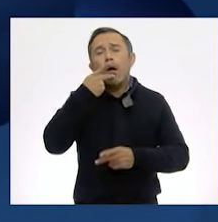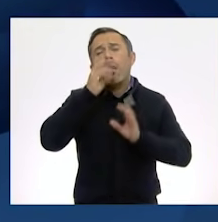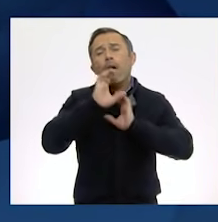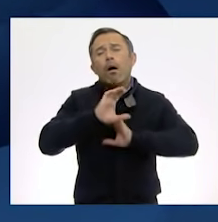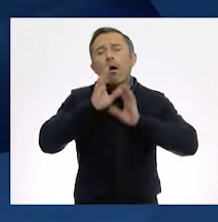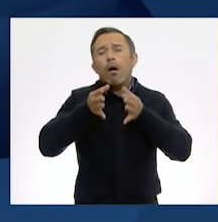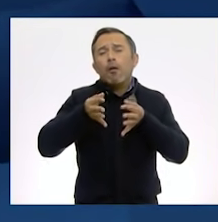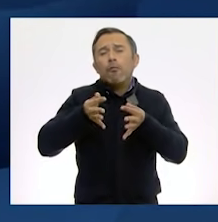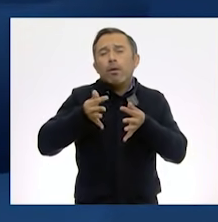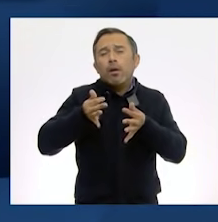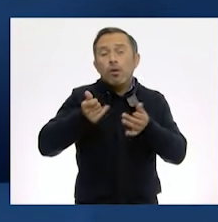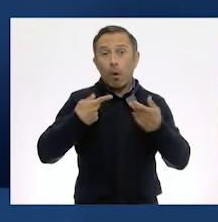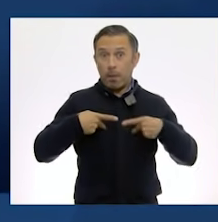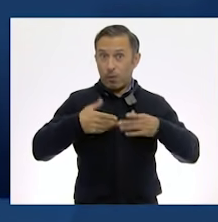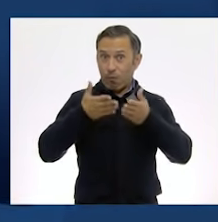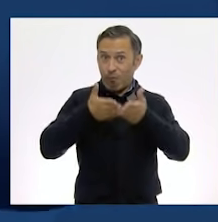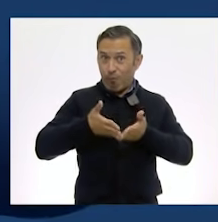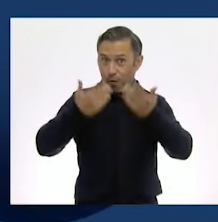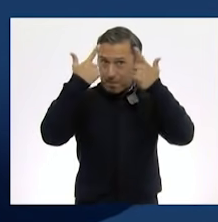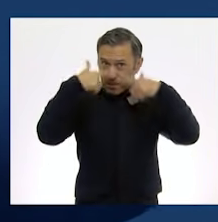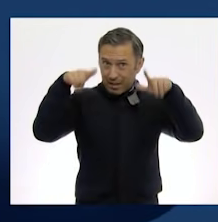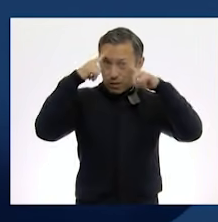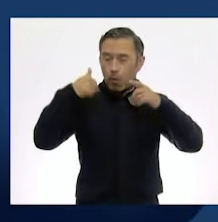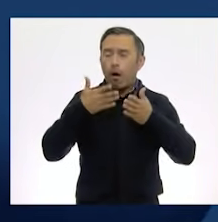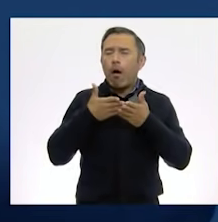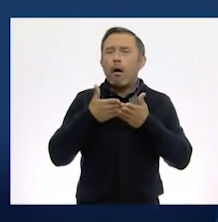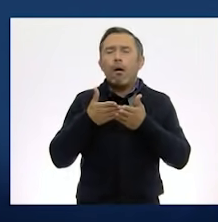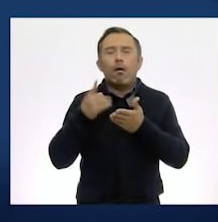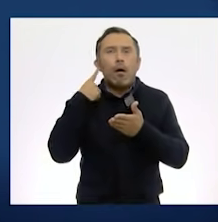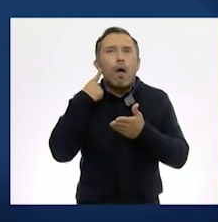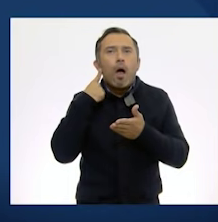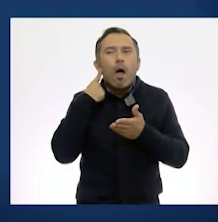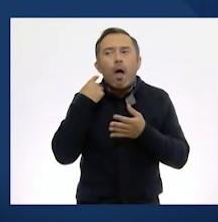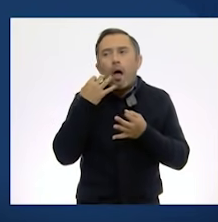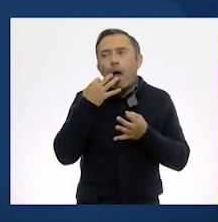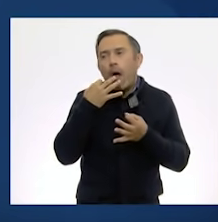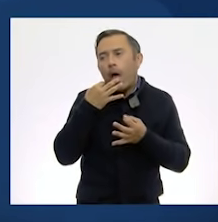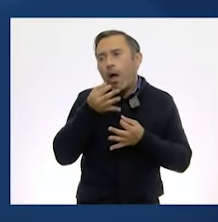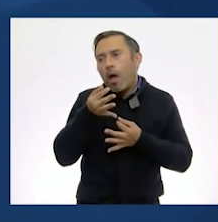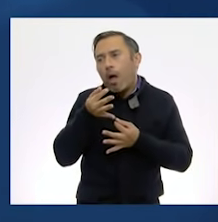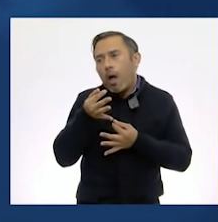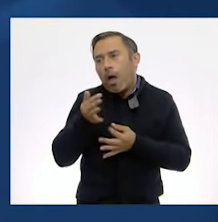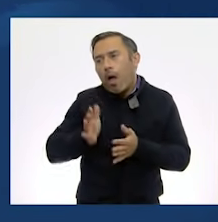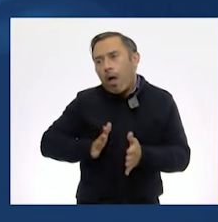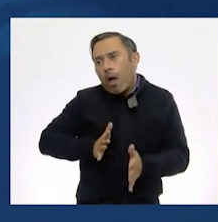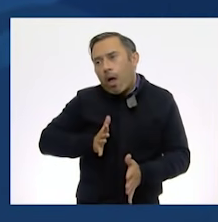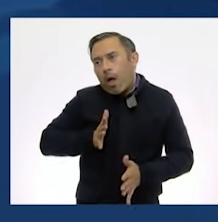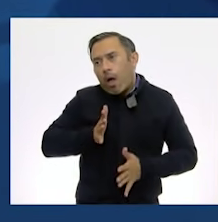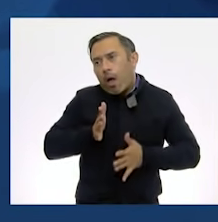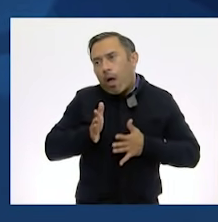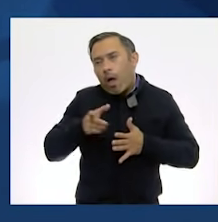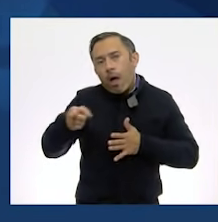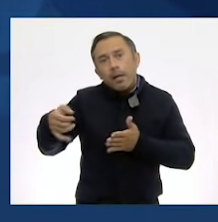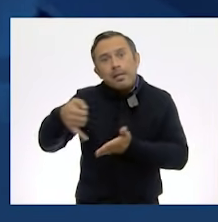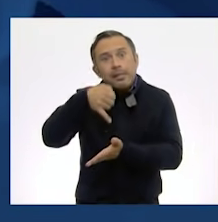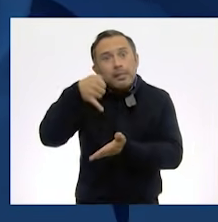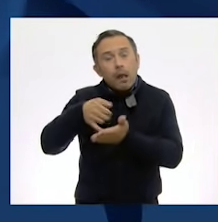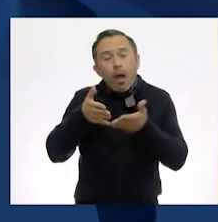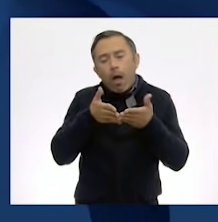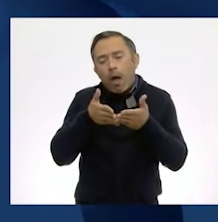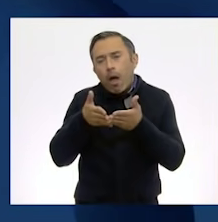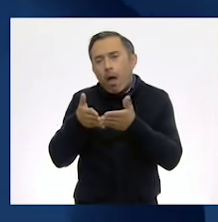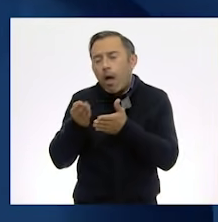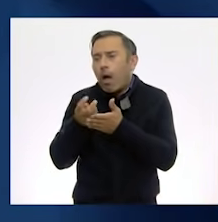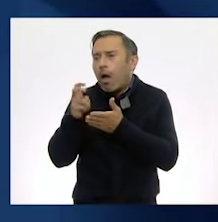marineros pasaban por aquellos sitios. No podían resistir a la tentación de desembarcar en la isla.